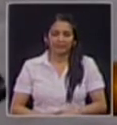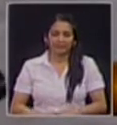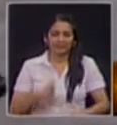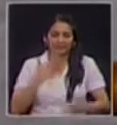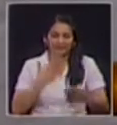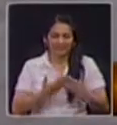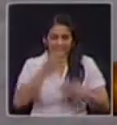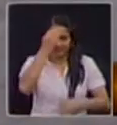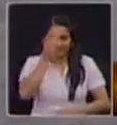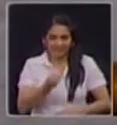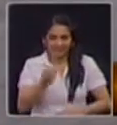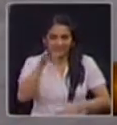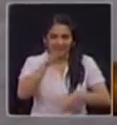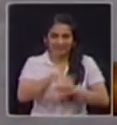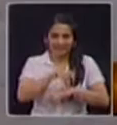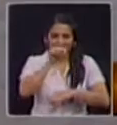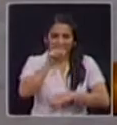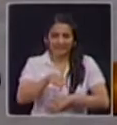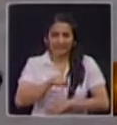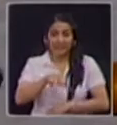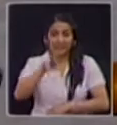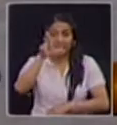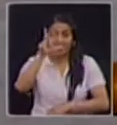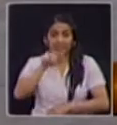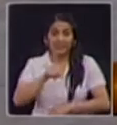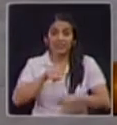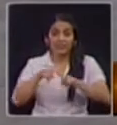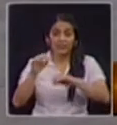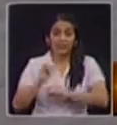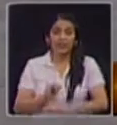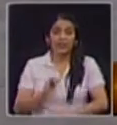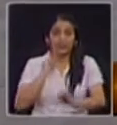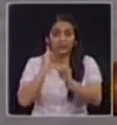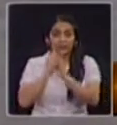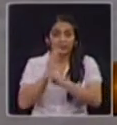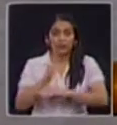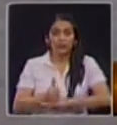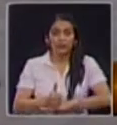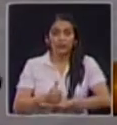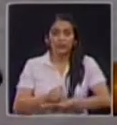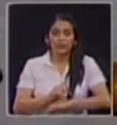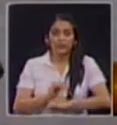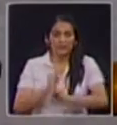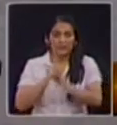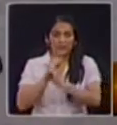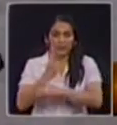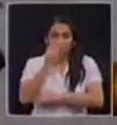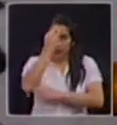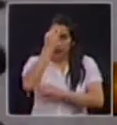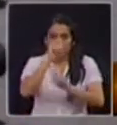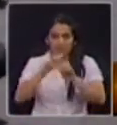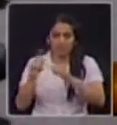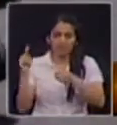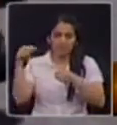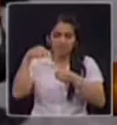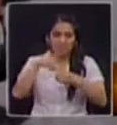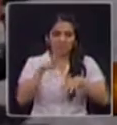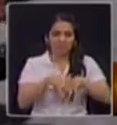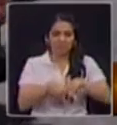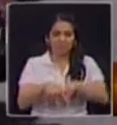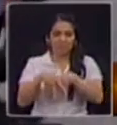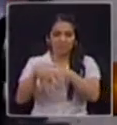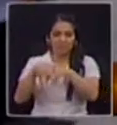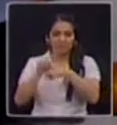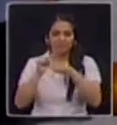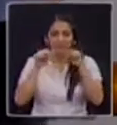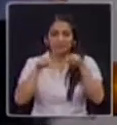Gracias, buenas tardes. Son tres establecimientos educativos que participan en este desfile estudiantil. Para conocer más detalles, vamos a dialogar con